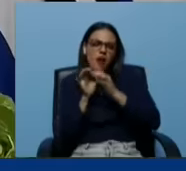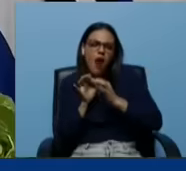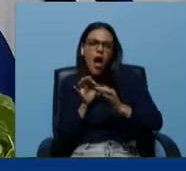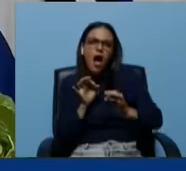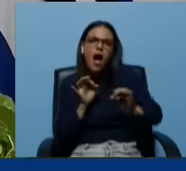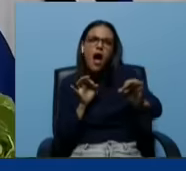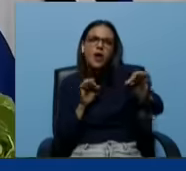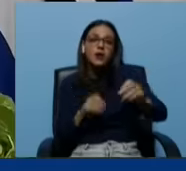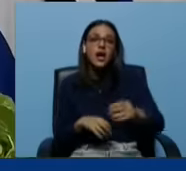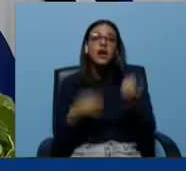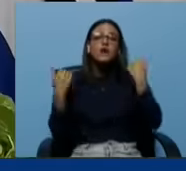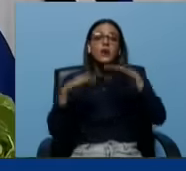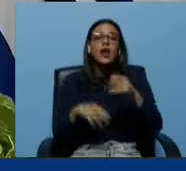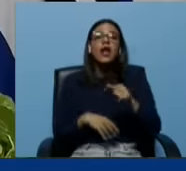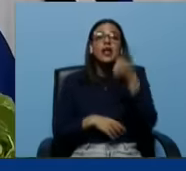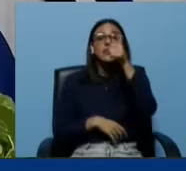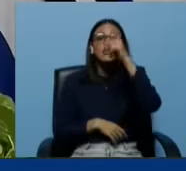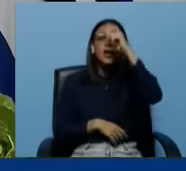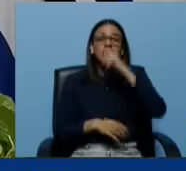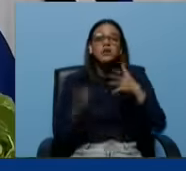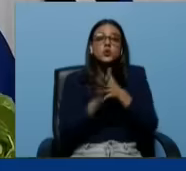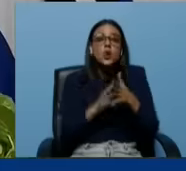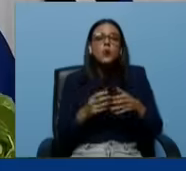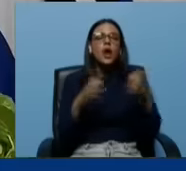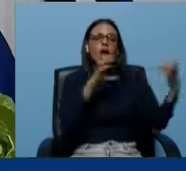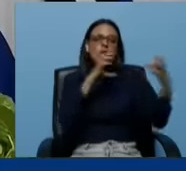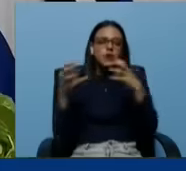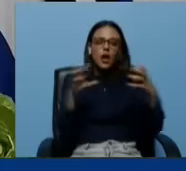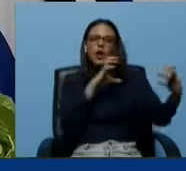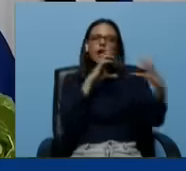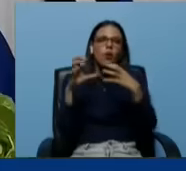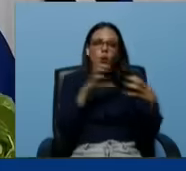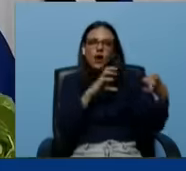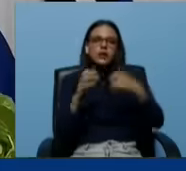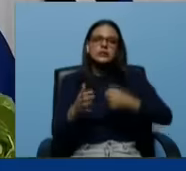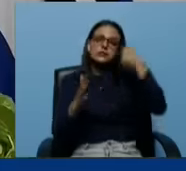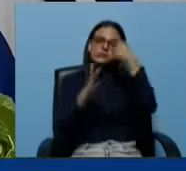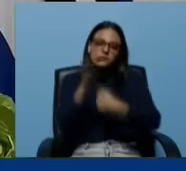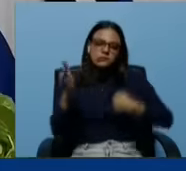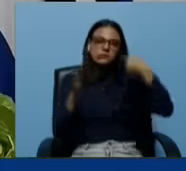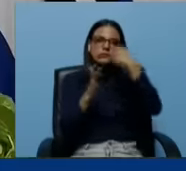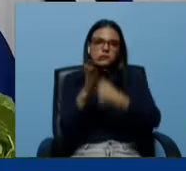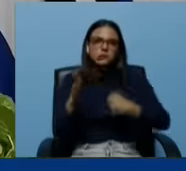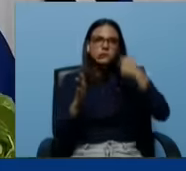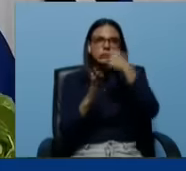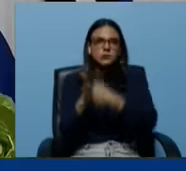Fueron 10 años de guerra, nuevamente, la que tuvimos que librar.